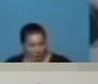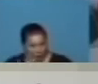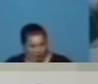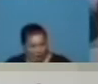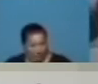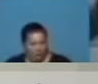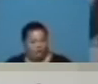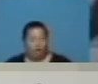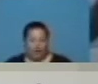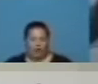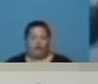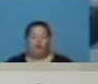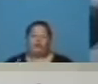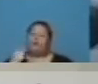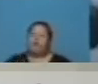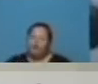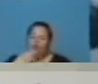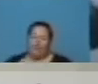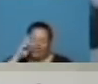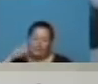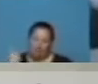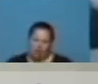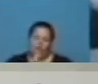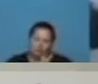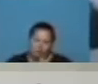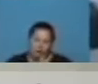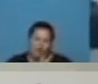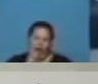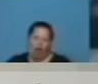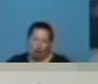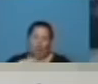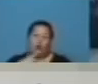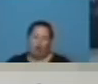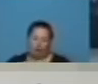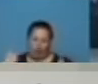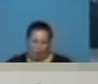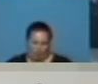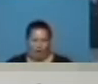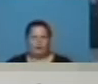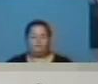hablar? Bueno, tenemos una costumbre de respetarnos todos, así que le ruego que se adapte a las costumbres nuestras.